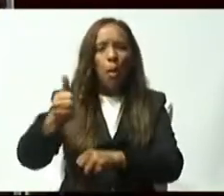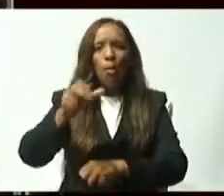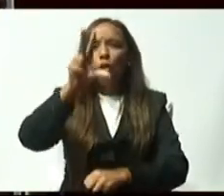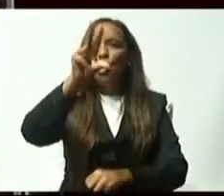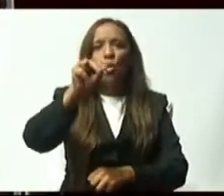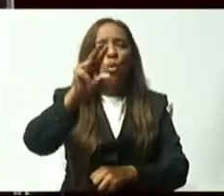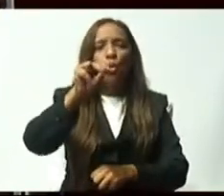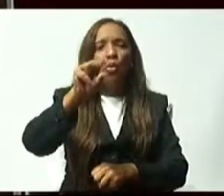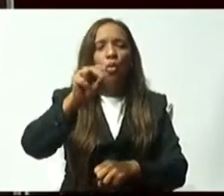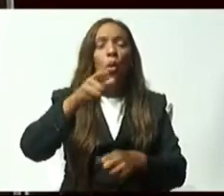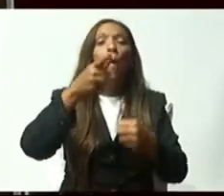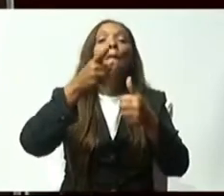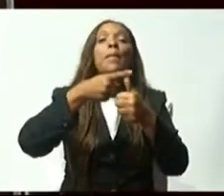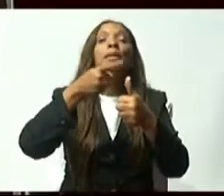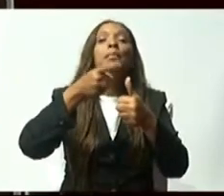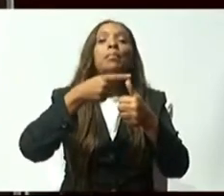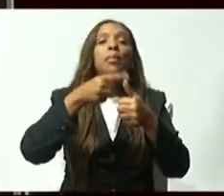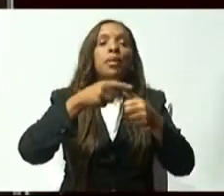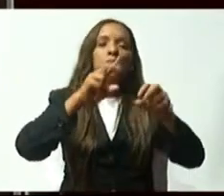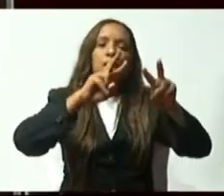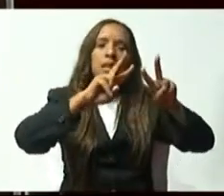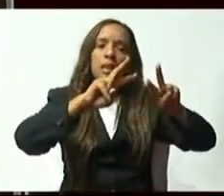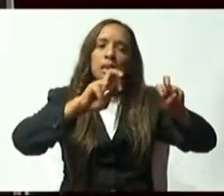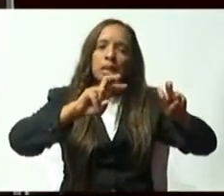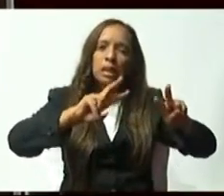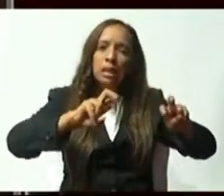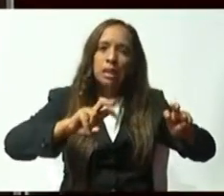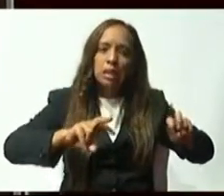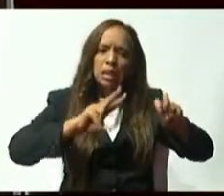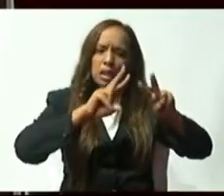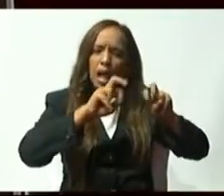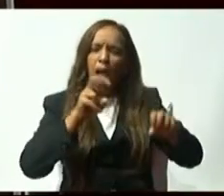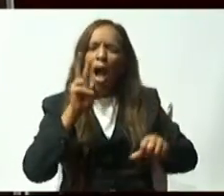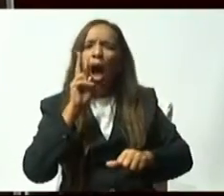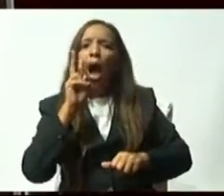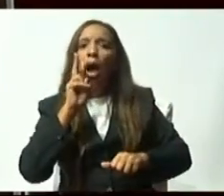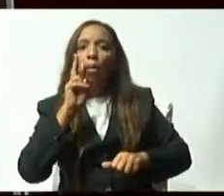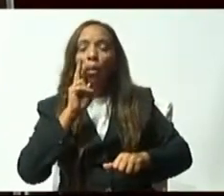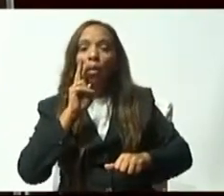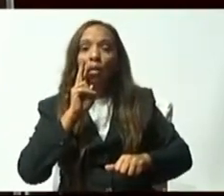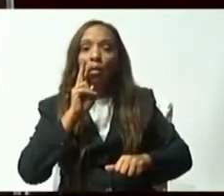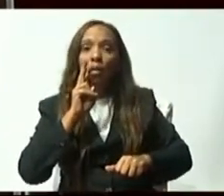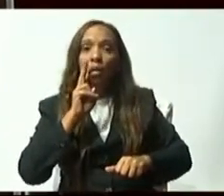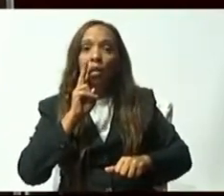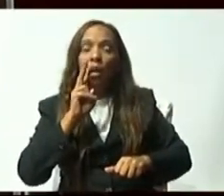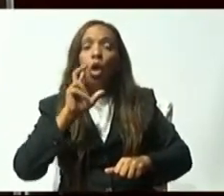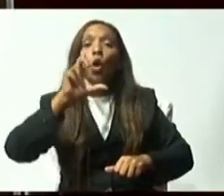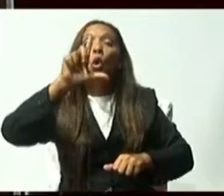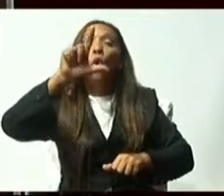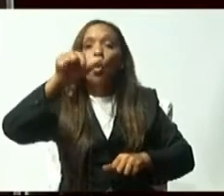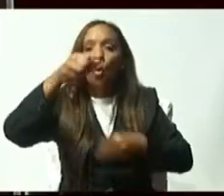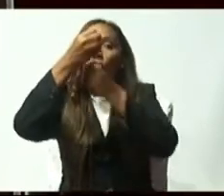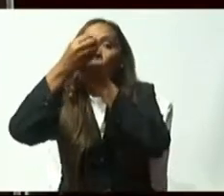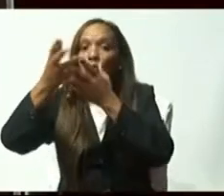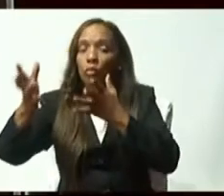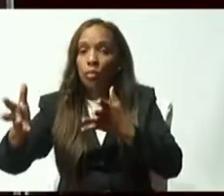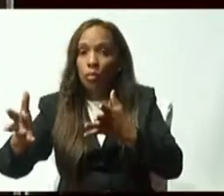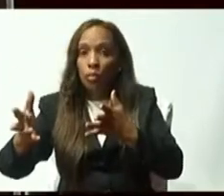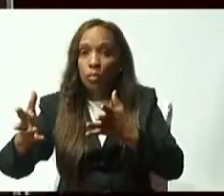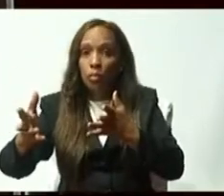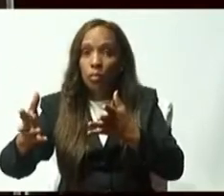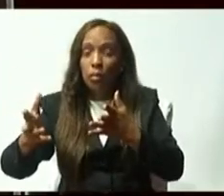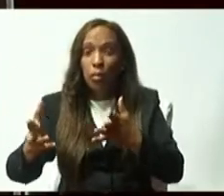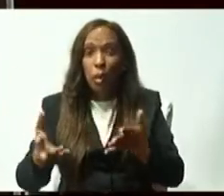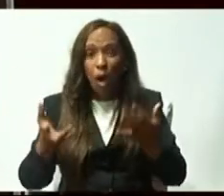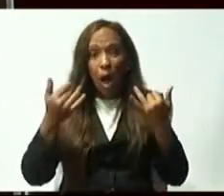medios. Porque a mí me ha costado mucho sacrificio en mi provincia mantener